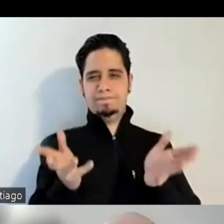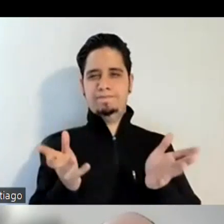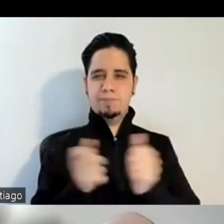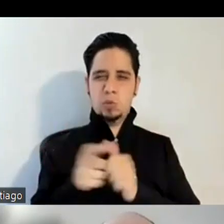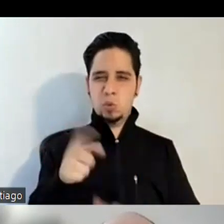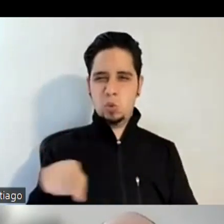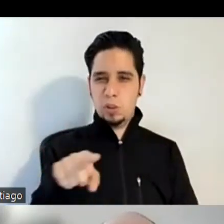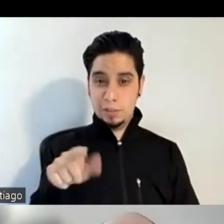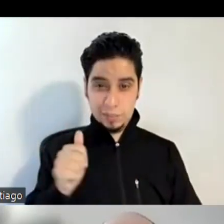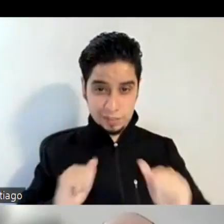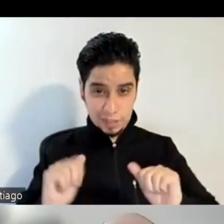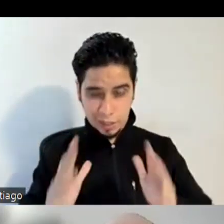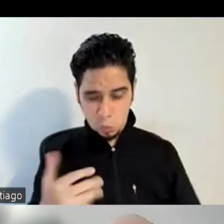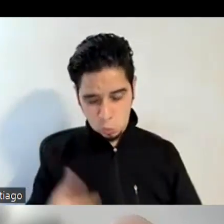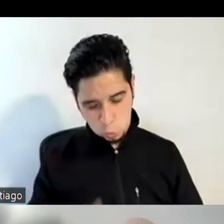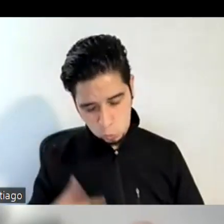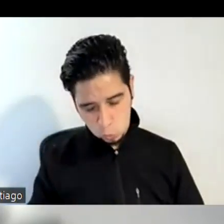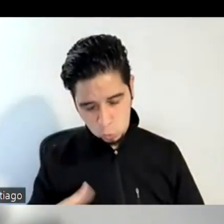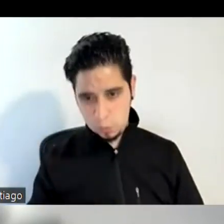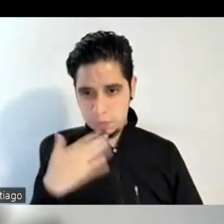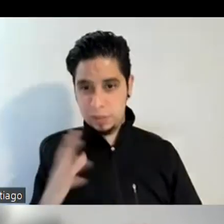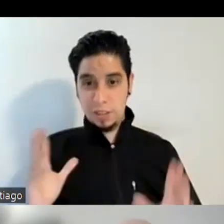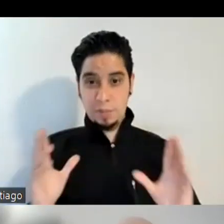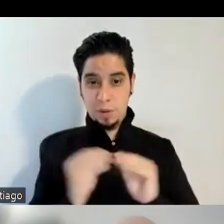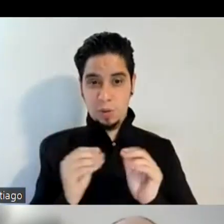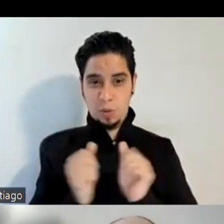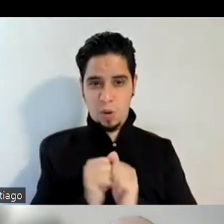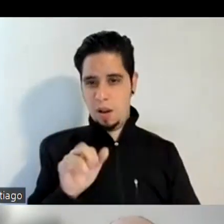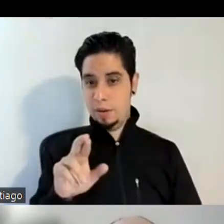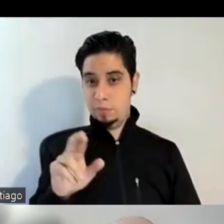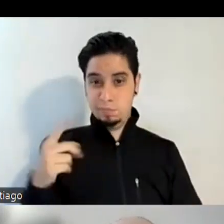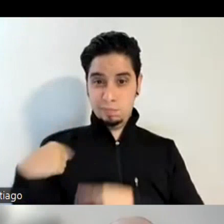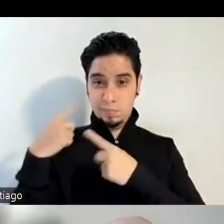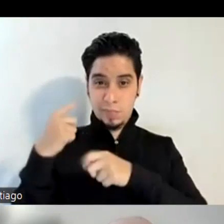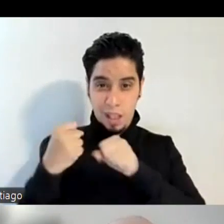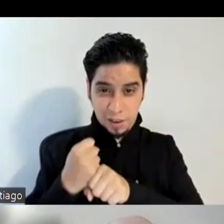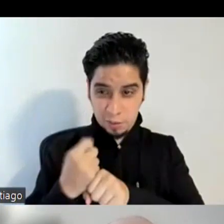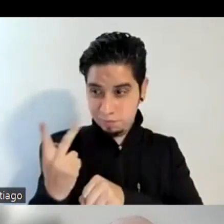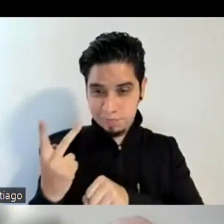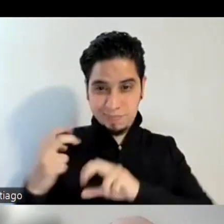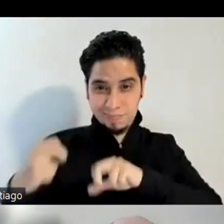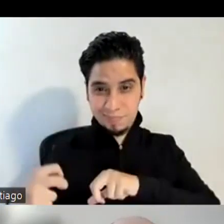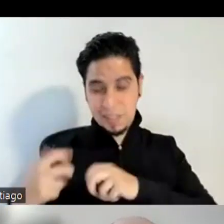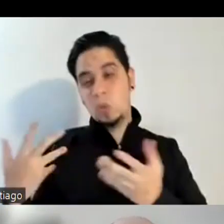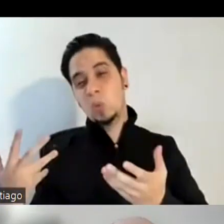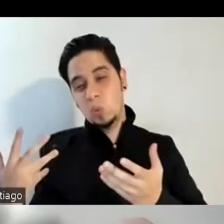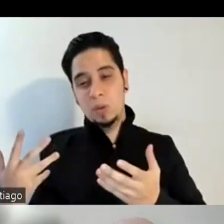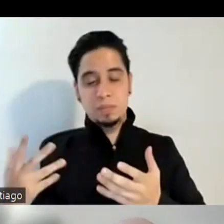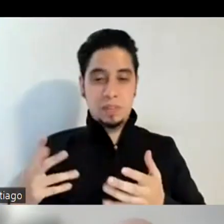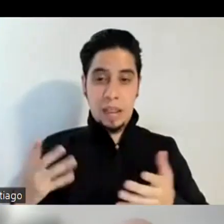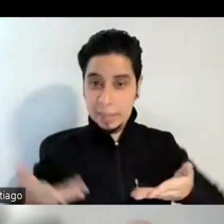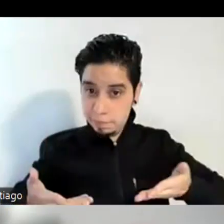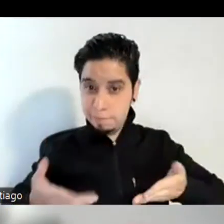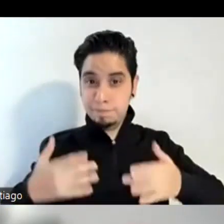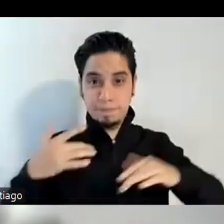ustedes teatreros, muchas gracias. Reunirme con Javier, que hace tantos años que no conversábamos, así que a las órdenes, espero